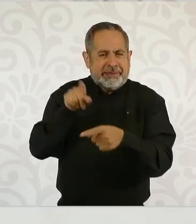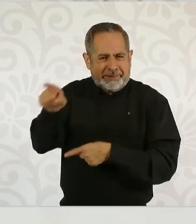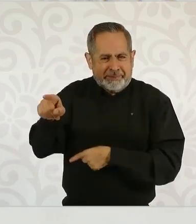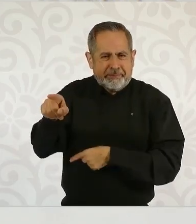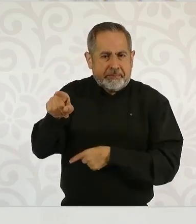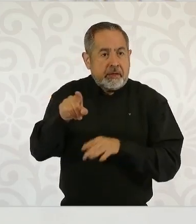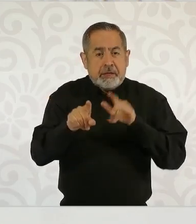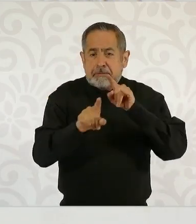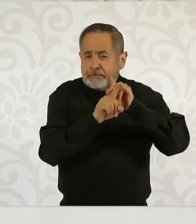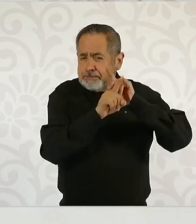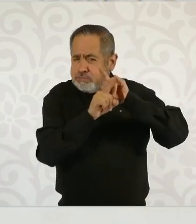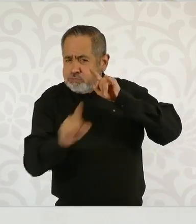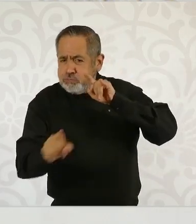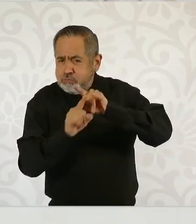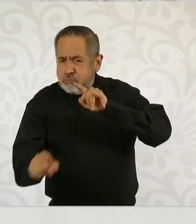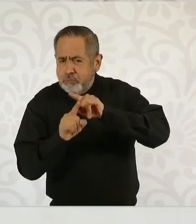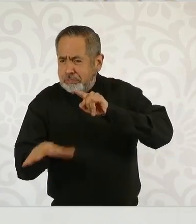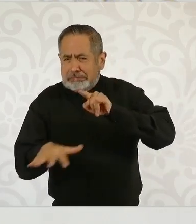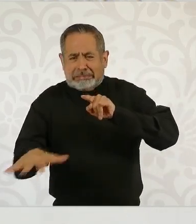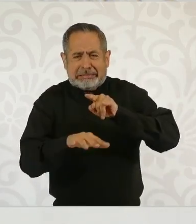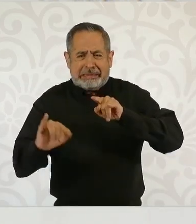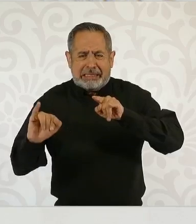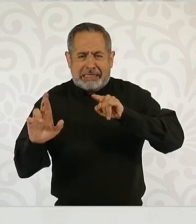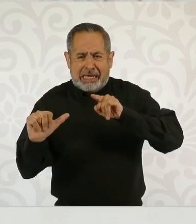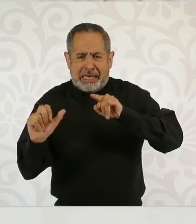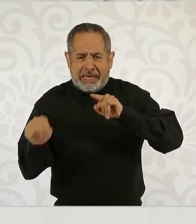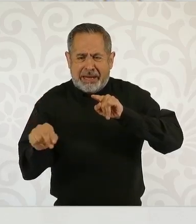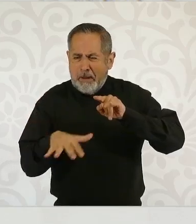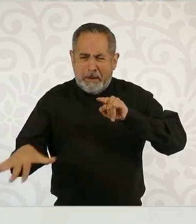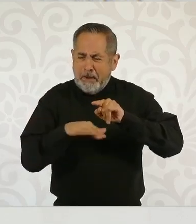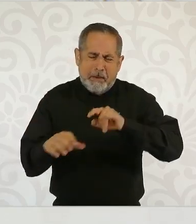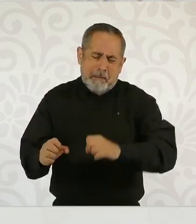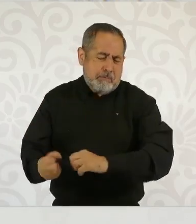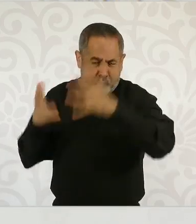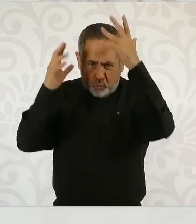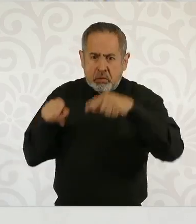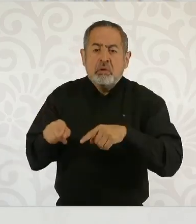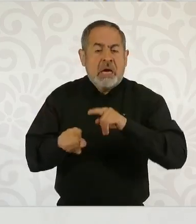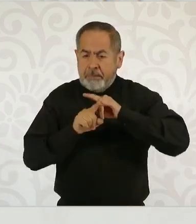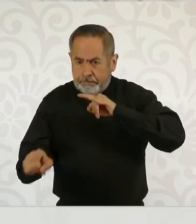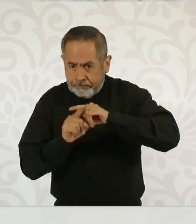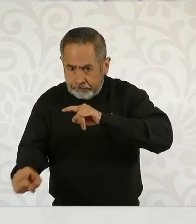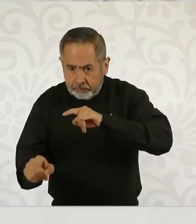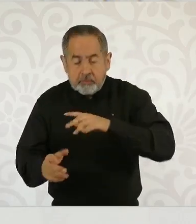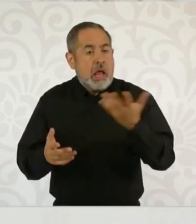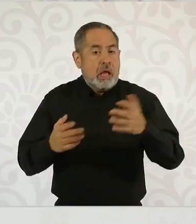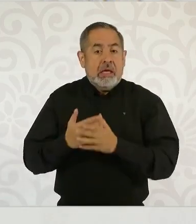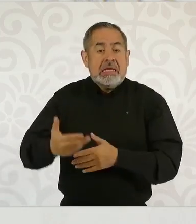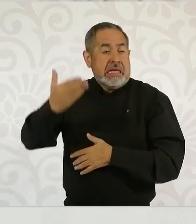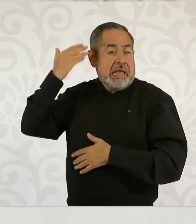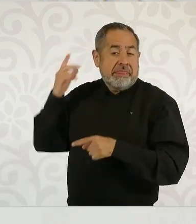del bombardeo que hubo en Irán y el conflicto en el Medio Oriente. Todos los presidentes de México,